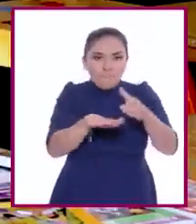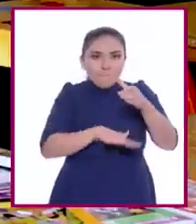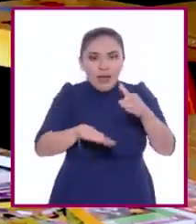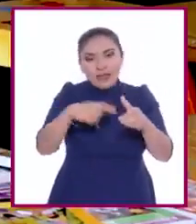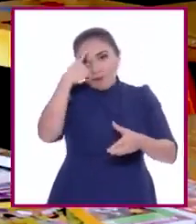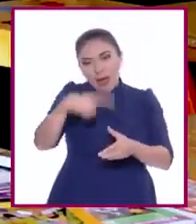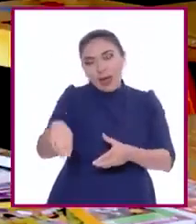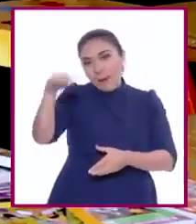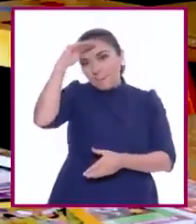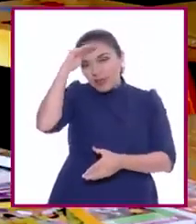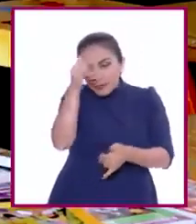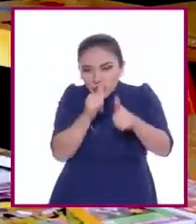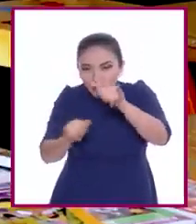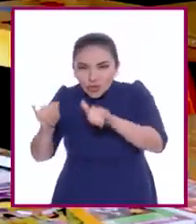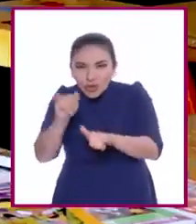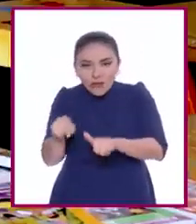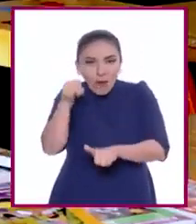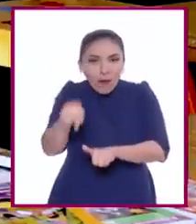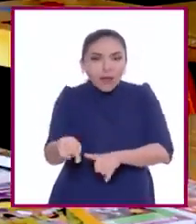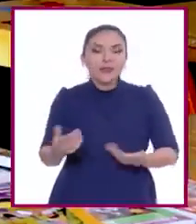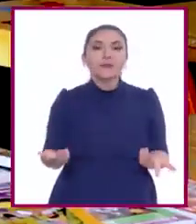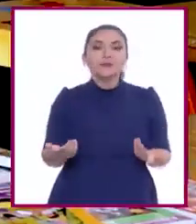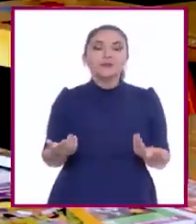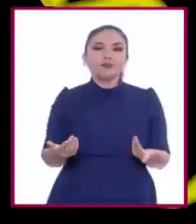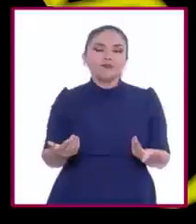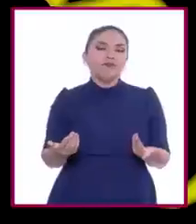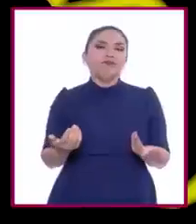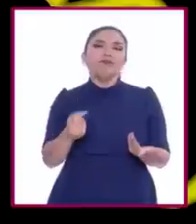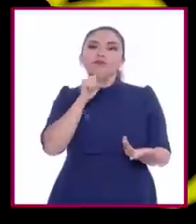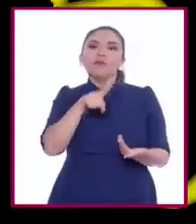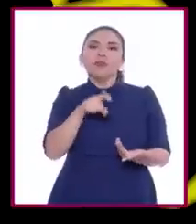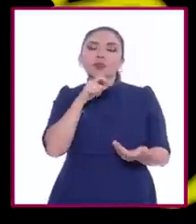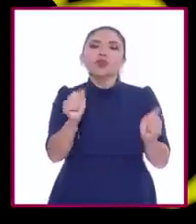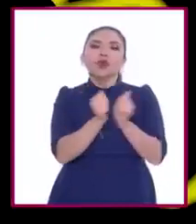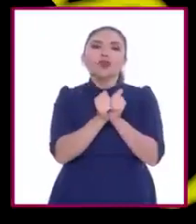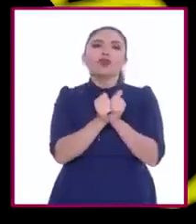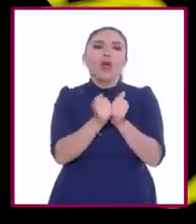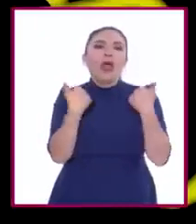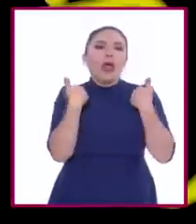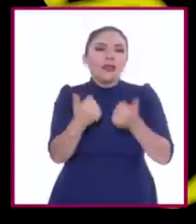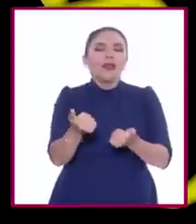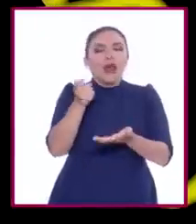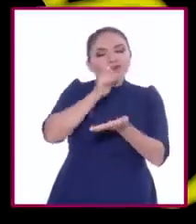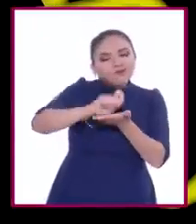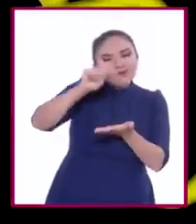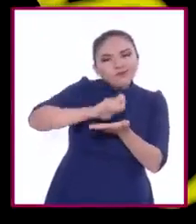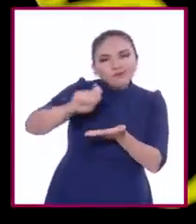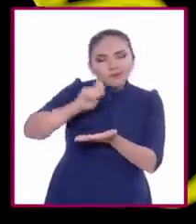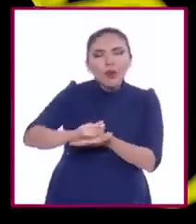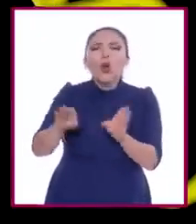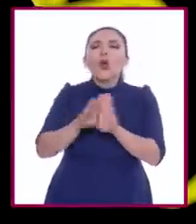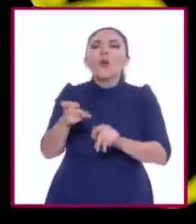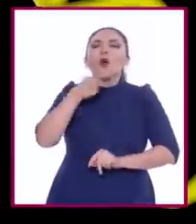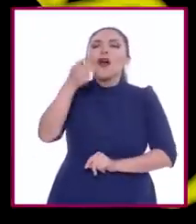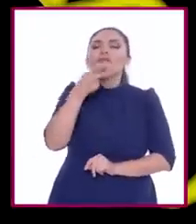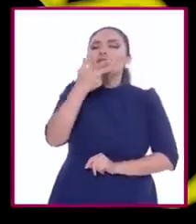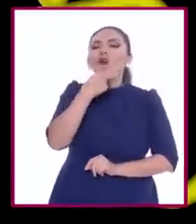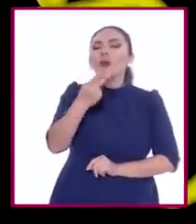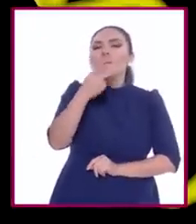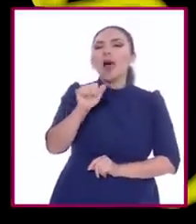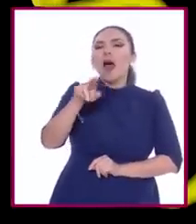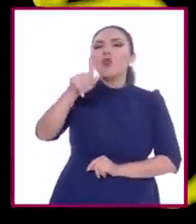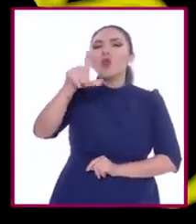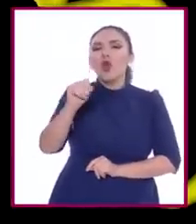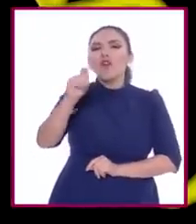del pensamiento científico en el campo de formación, y bueno, desde la apreciación de la lectura y escritura, como diría Paulo